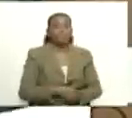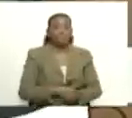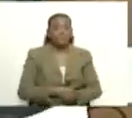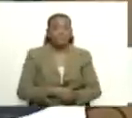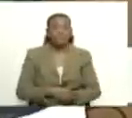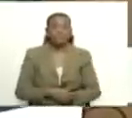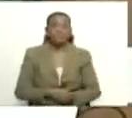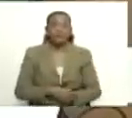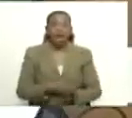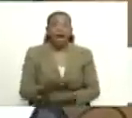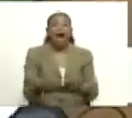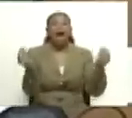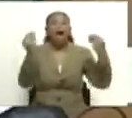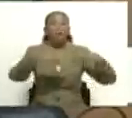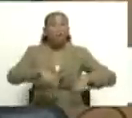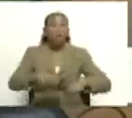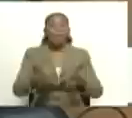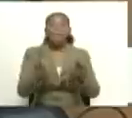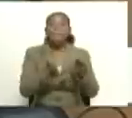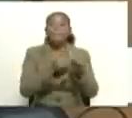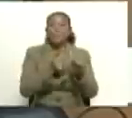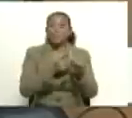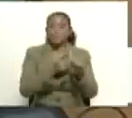América. Acuerda, primero,